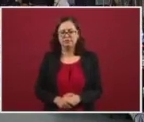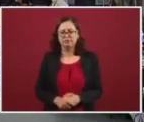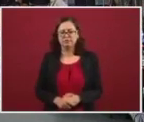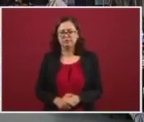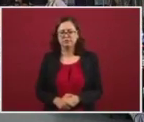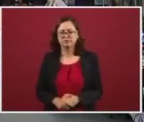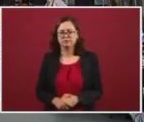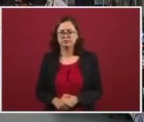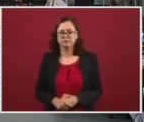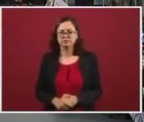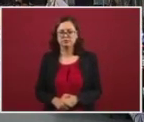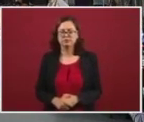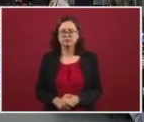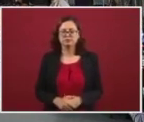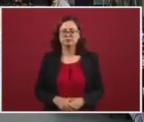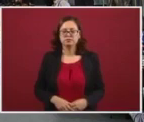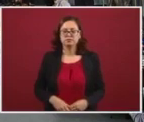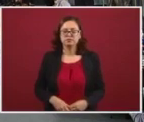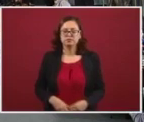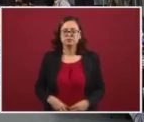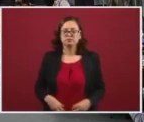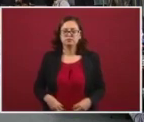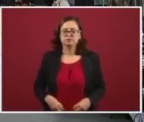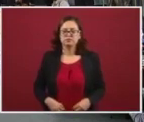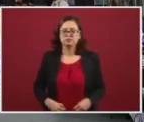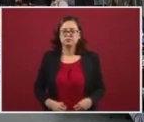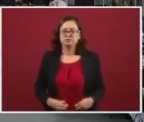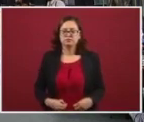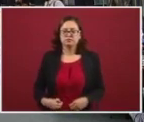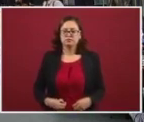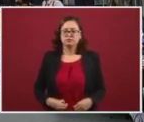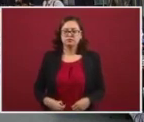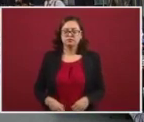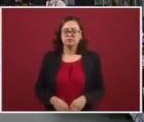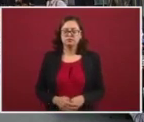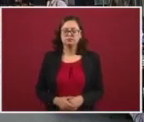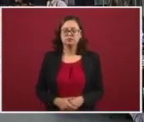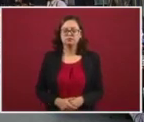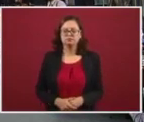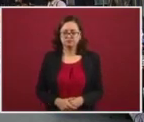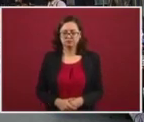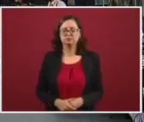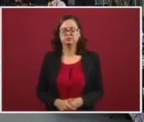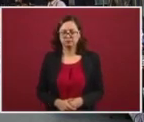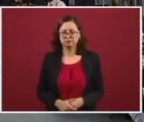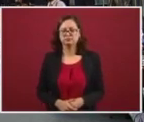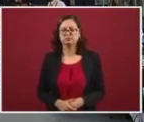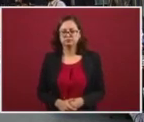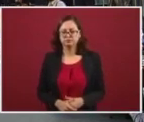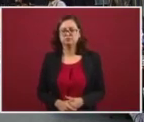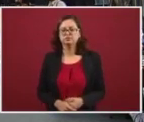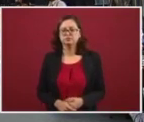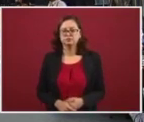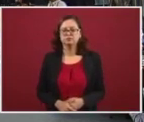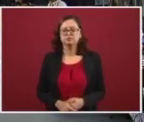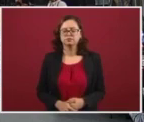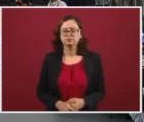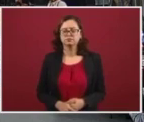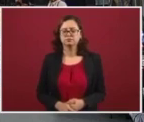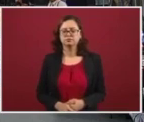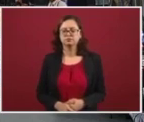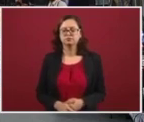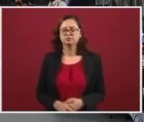También al director les hace aclarar las ONGs, el caso de José Rosco por el Instituto de los Bienes Probados. El general Obregón, pues ya